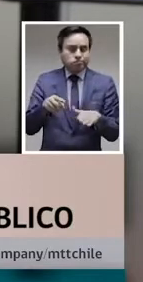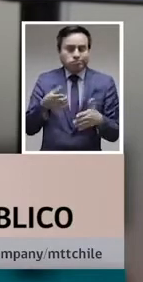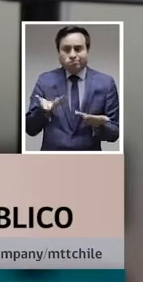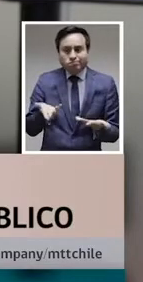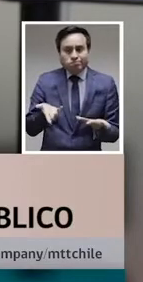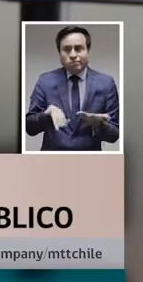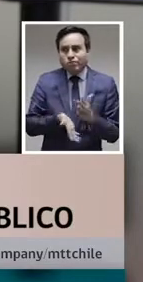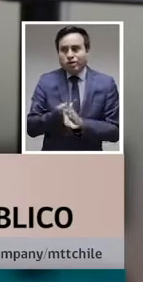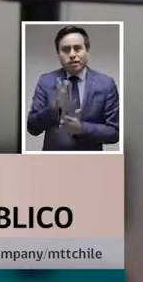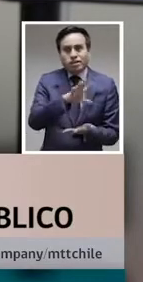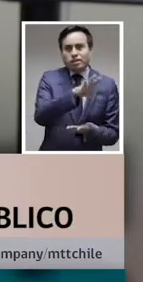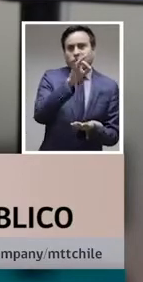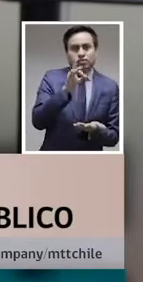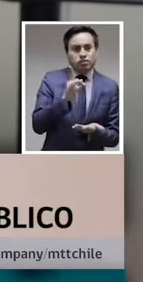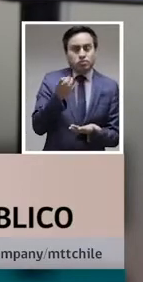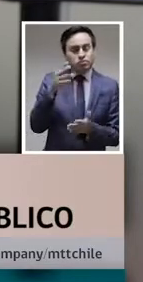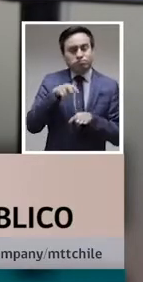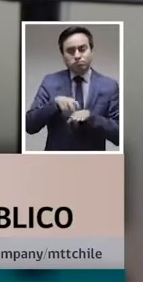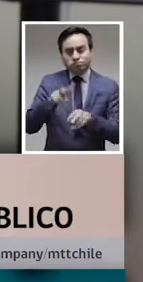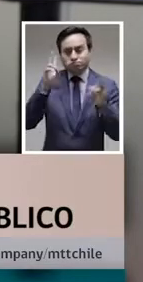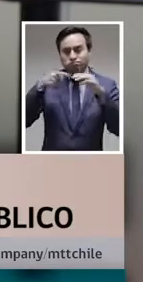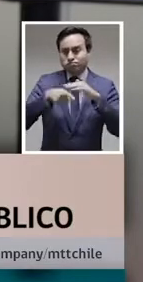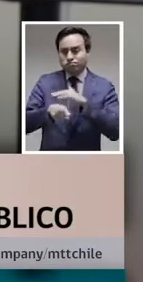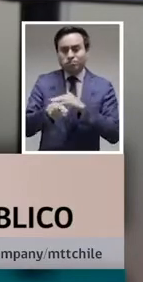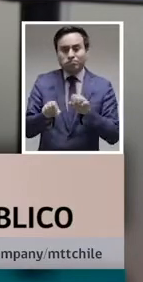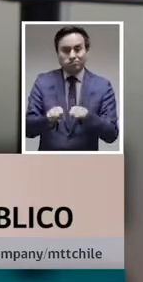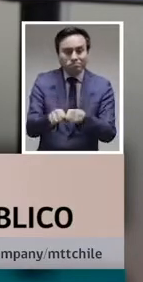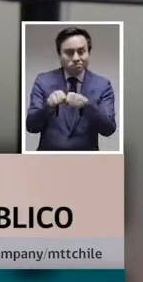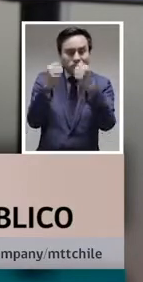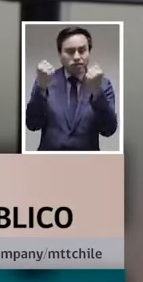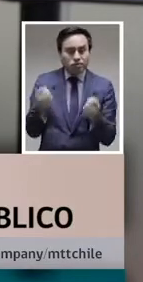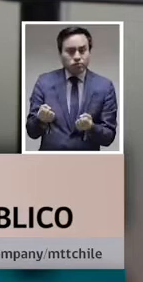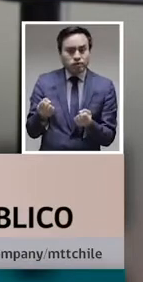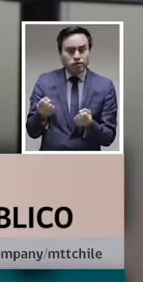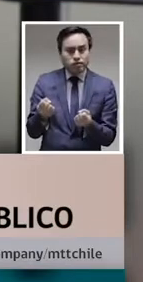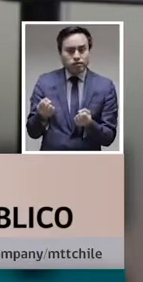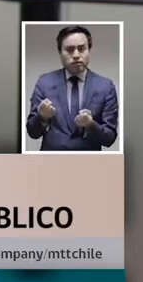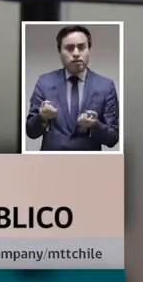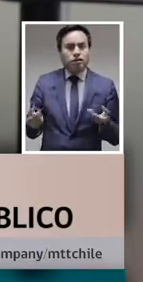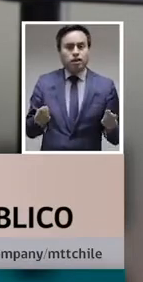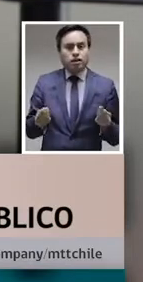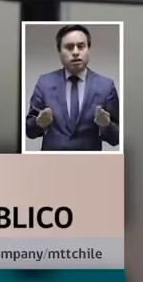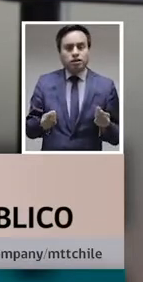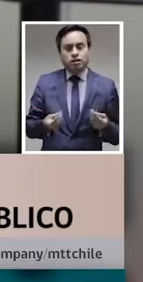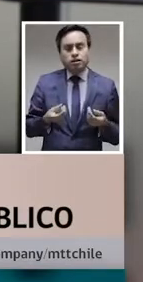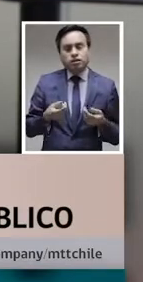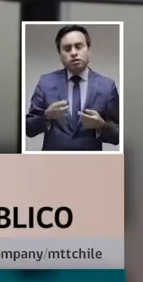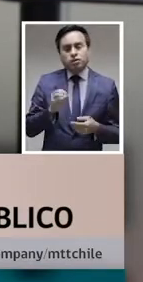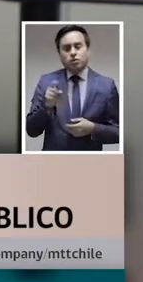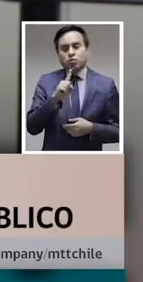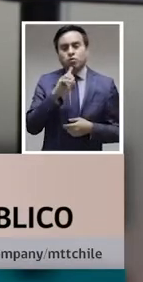tienen más alternativa que el transporte público. Destruir el transporte público produce un gran costo